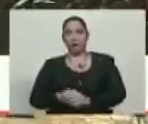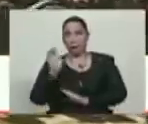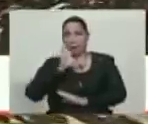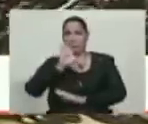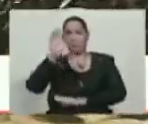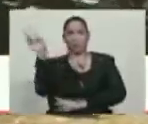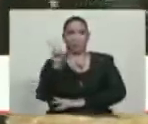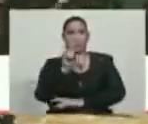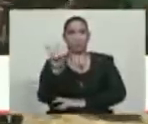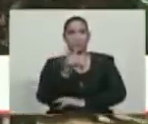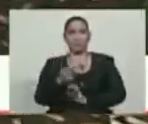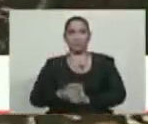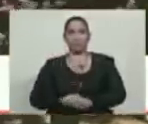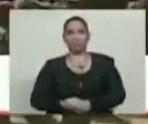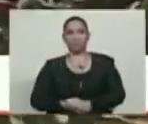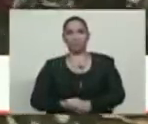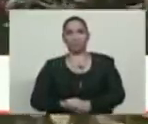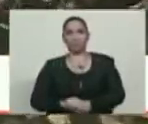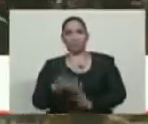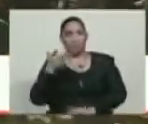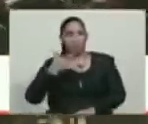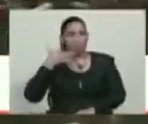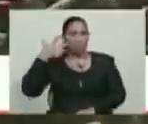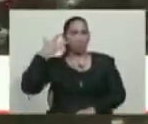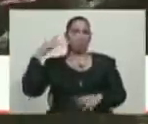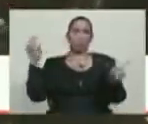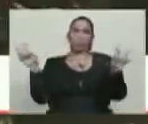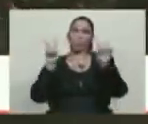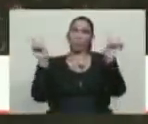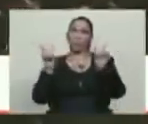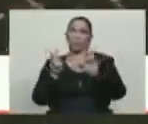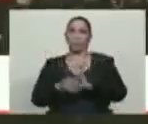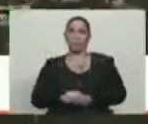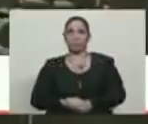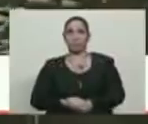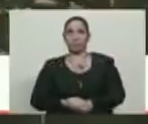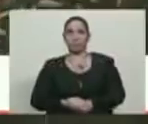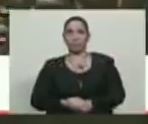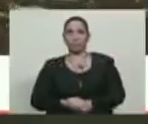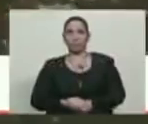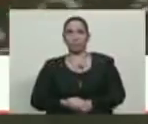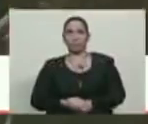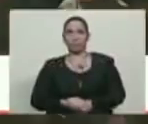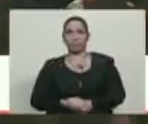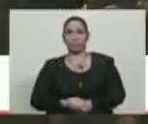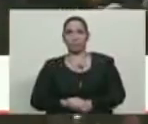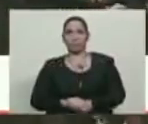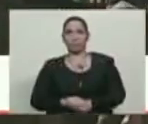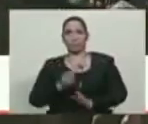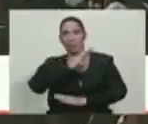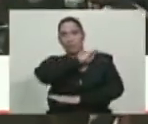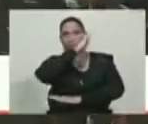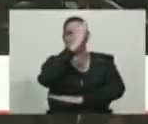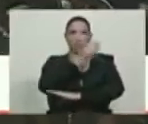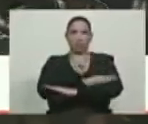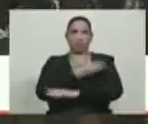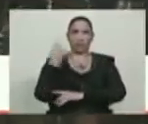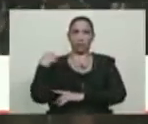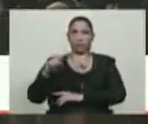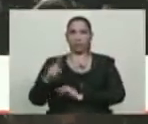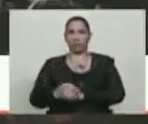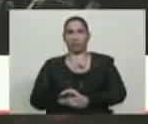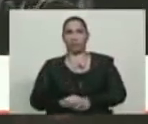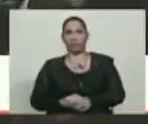Venezuela! ¡Con orgullo y con valor! La fuerza que tiene